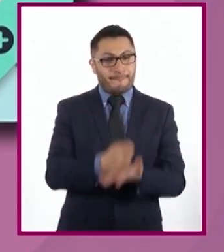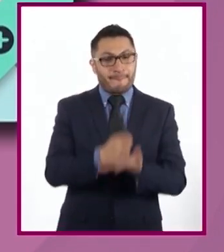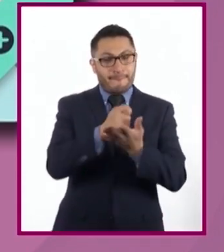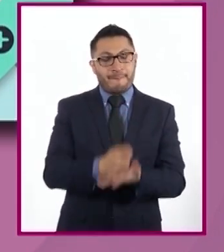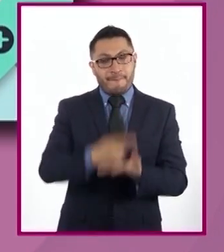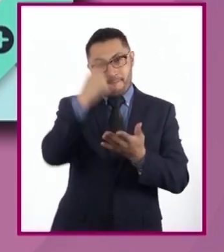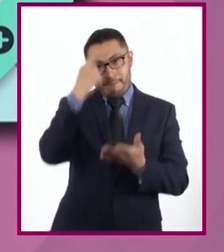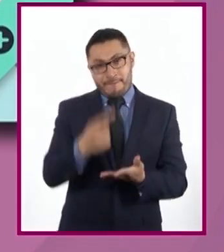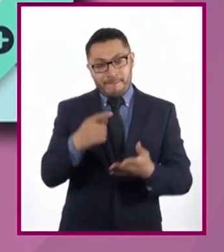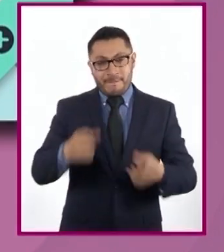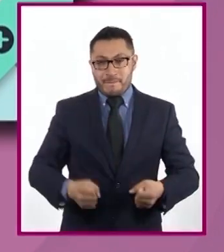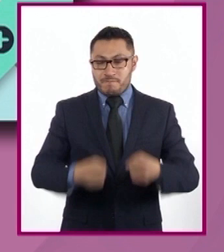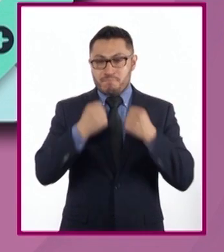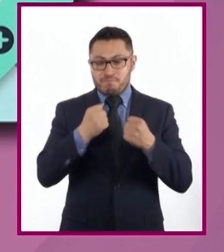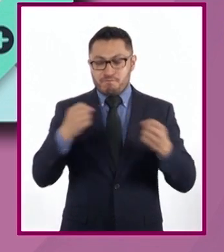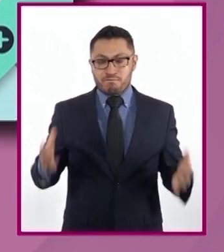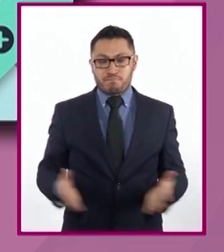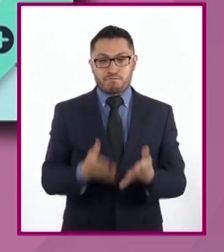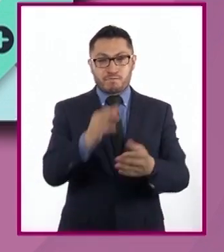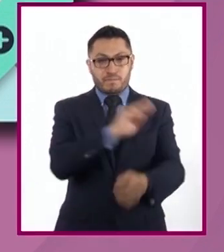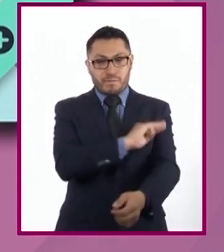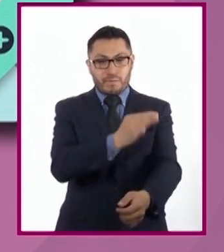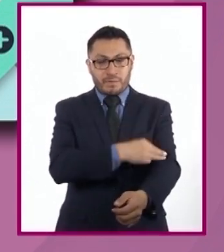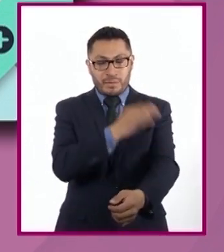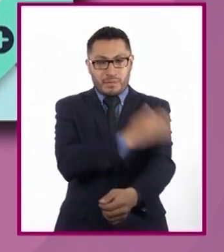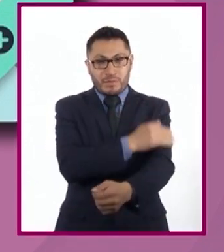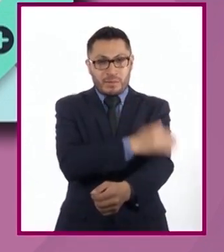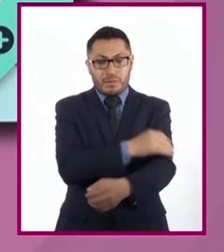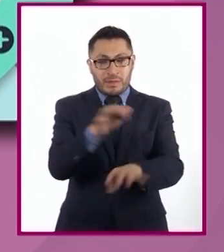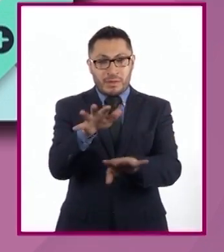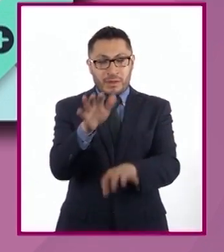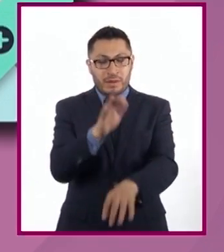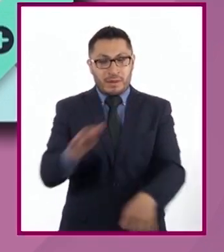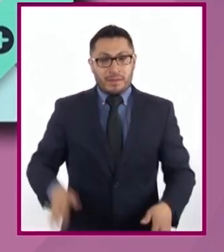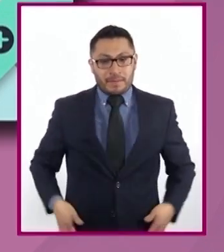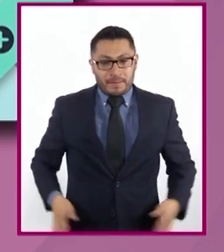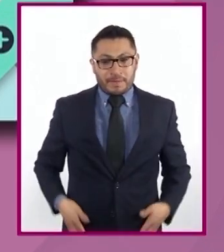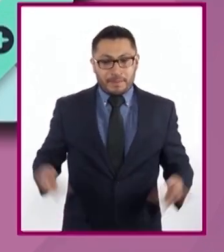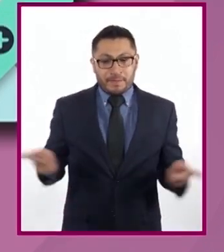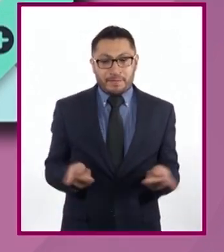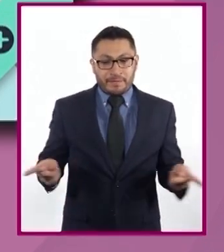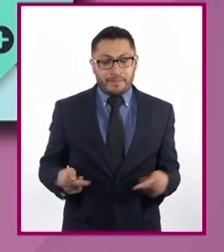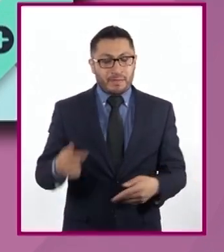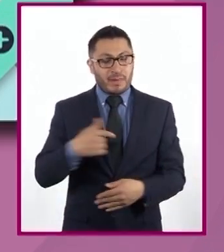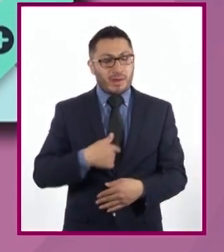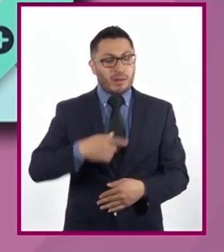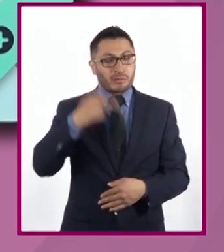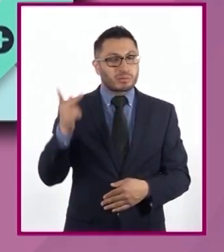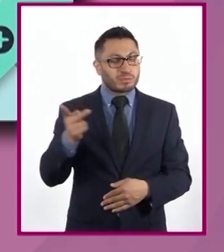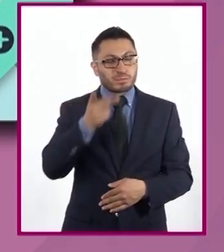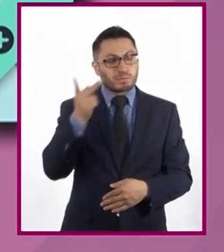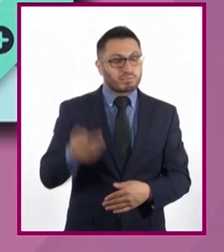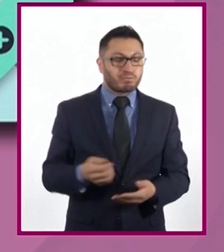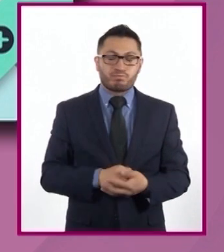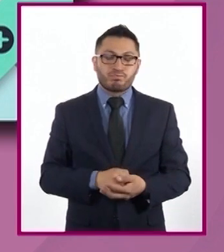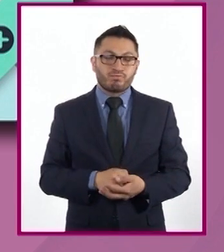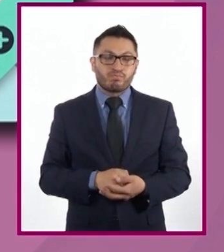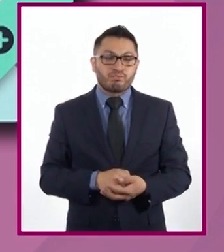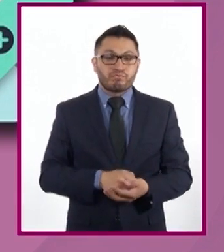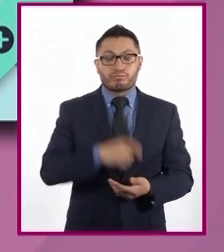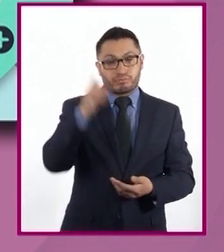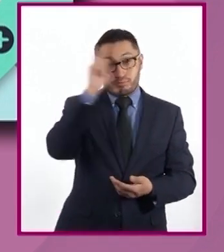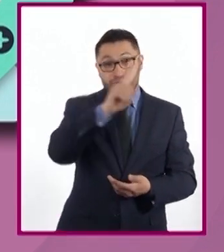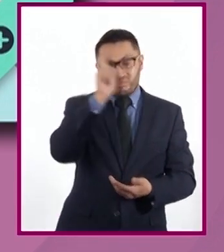para fortalecer y reanimar los músculos de las piernas, me ha surgido una pregunta para reflexionar. Les sugiero,